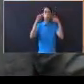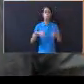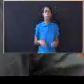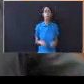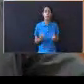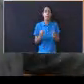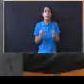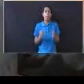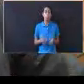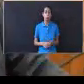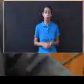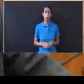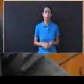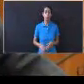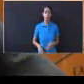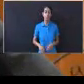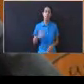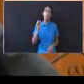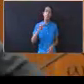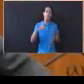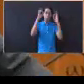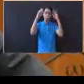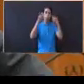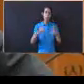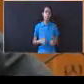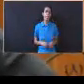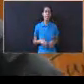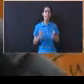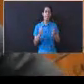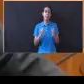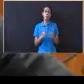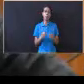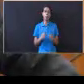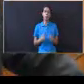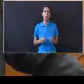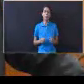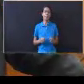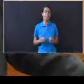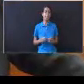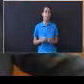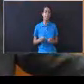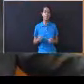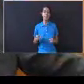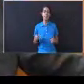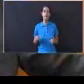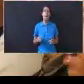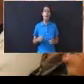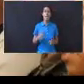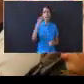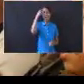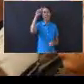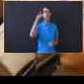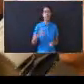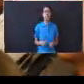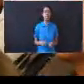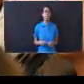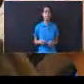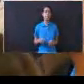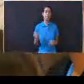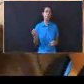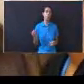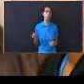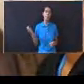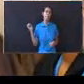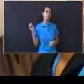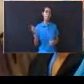bueno, si llueve hacemos splash day. ¿Verdad? No hay problema, ¿verdad? De todos modos, la cosa está bonita. El Señor nos bendijo